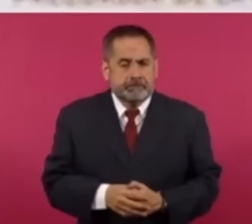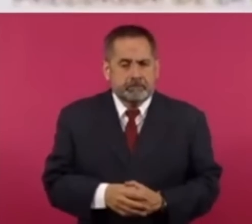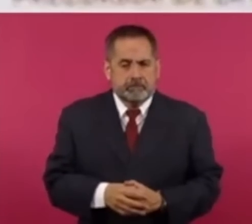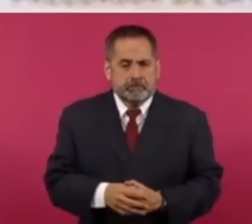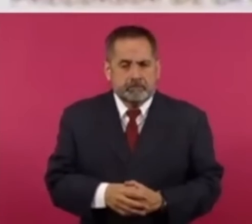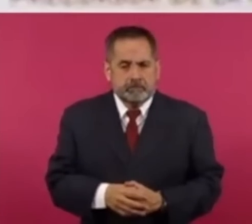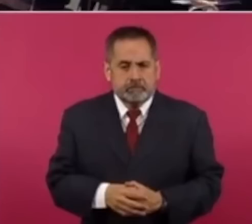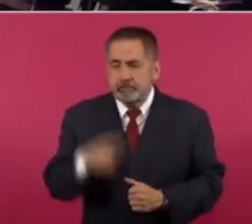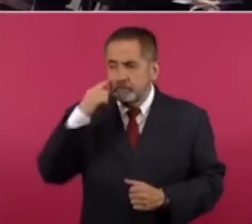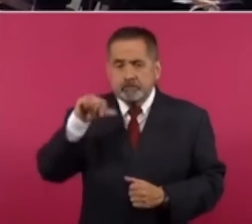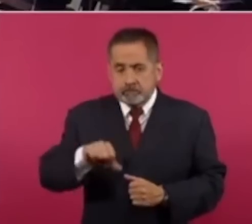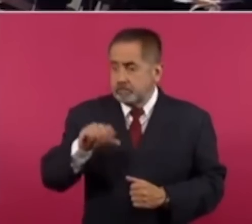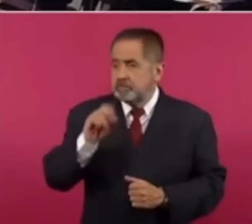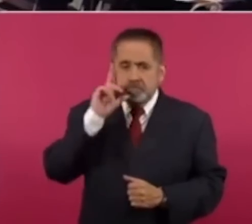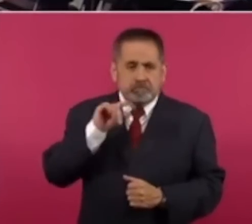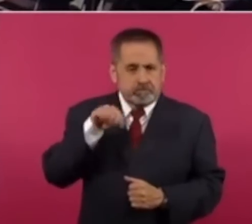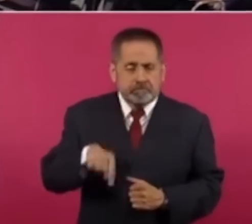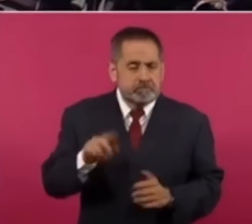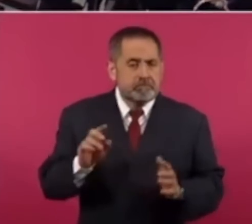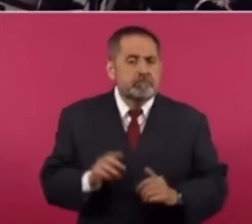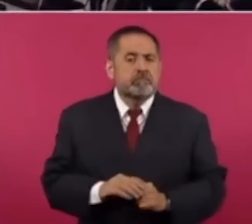Y hoy mismo, mañana,